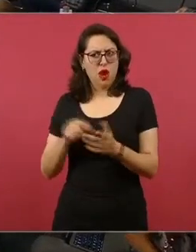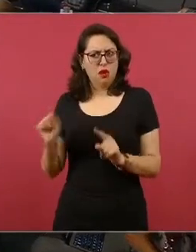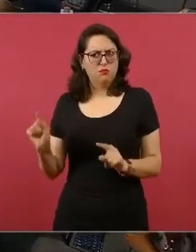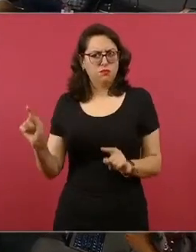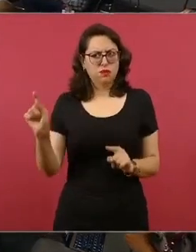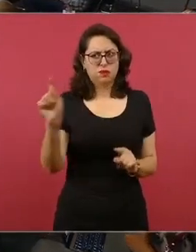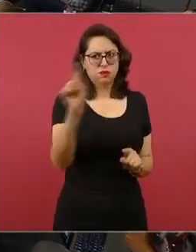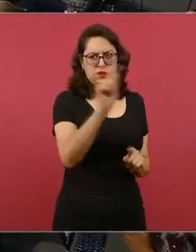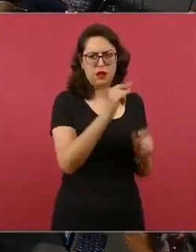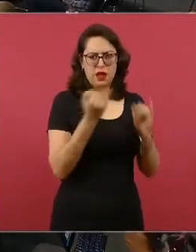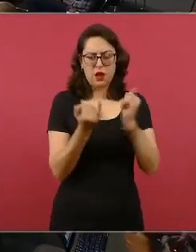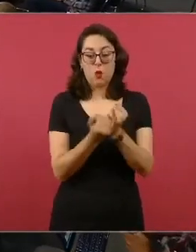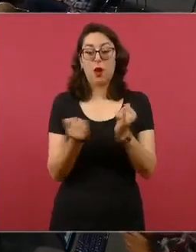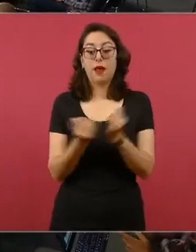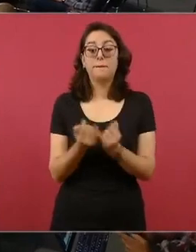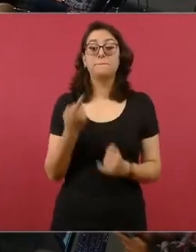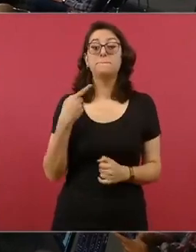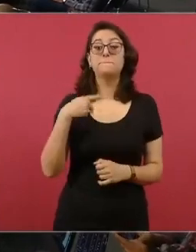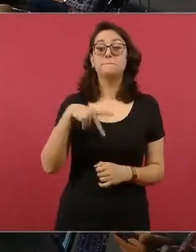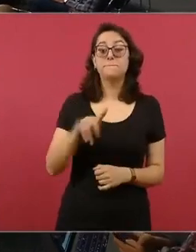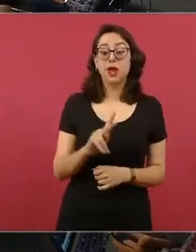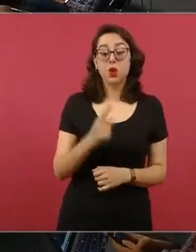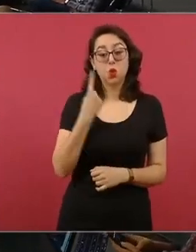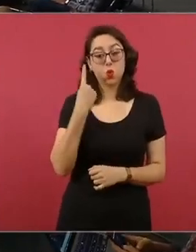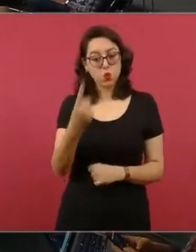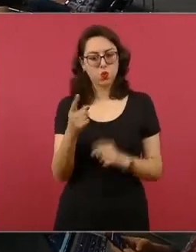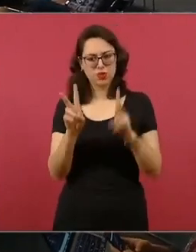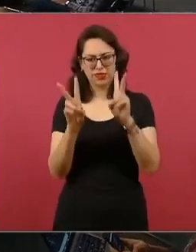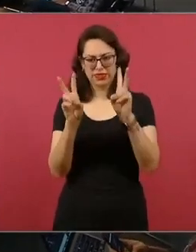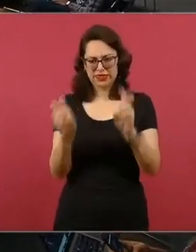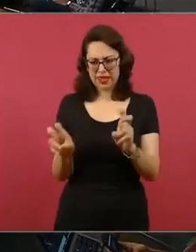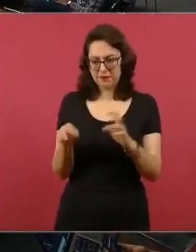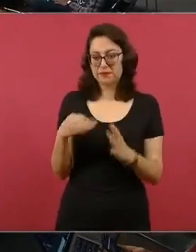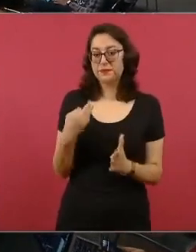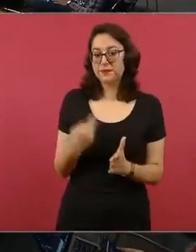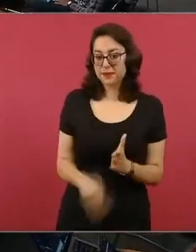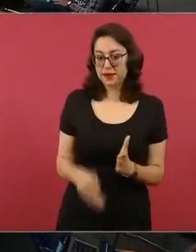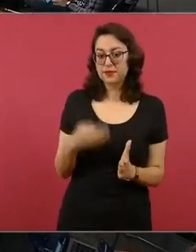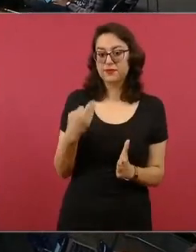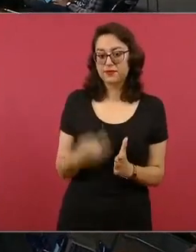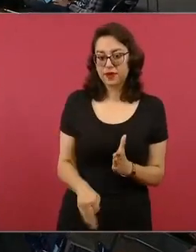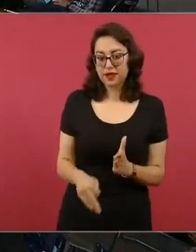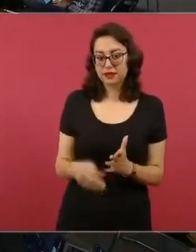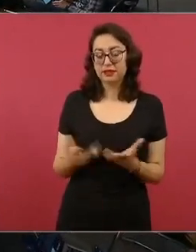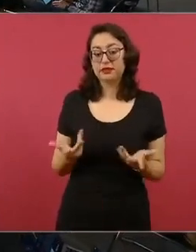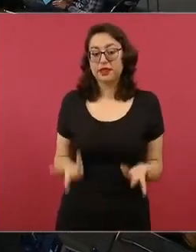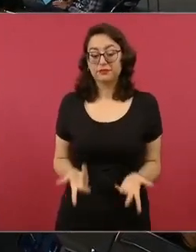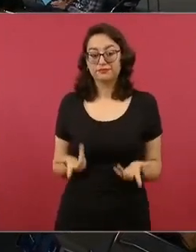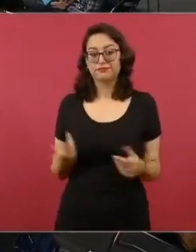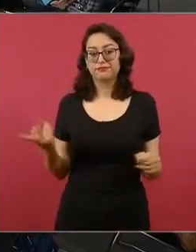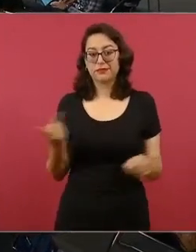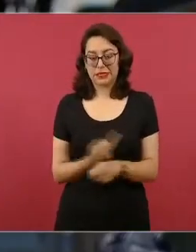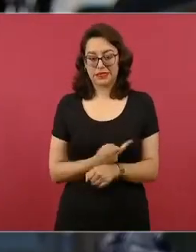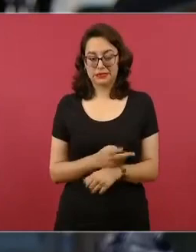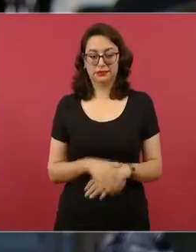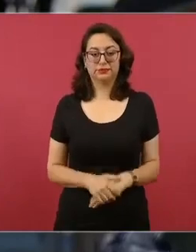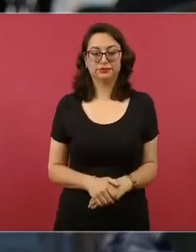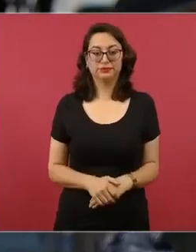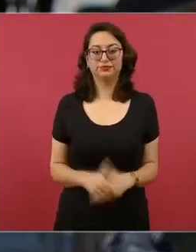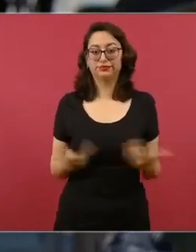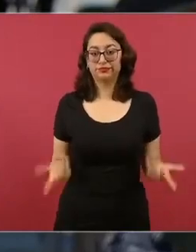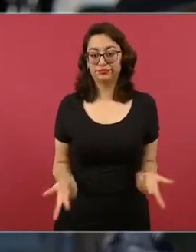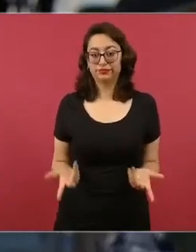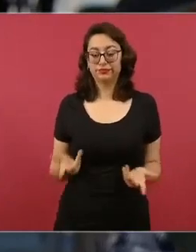pausado. Nos había ya comentado algo sobre el rescate del penacho de Moctezuma. ¿Qué es lo que